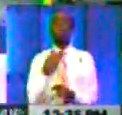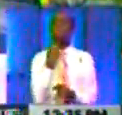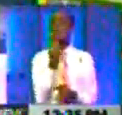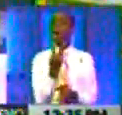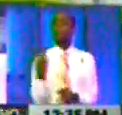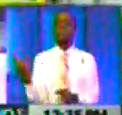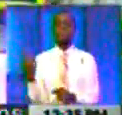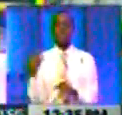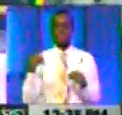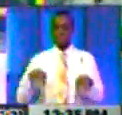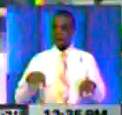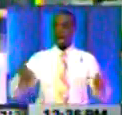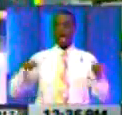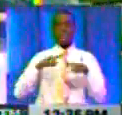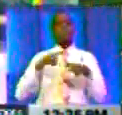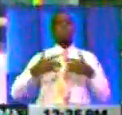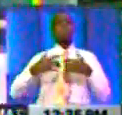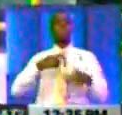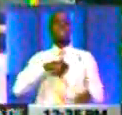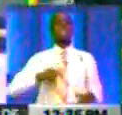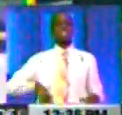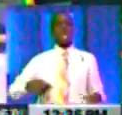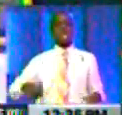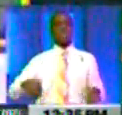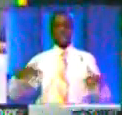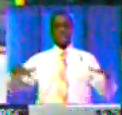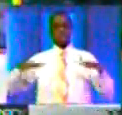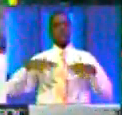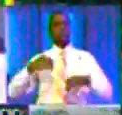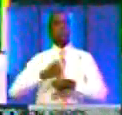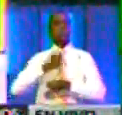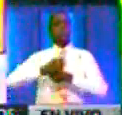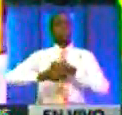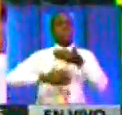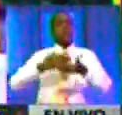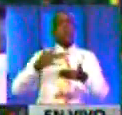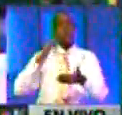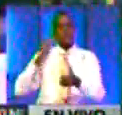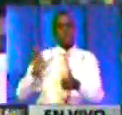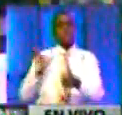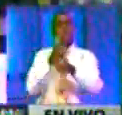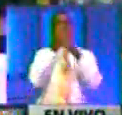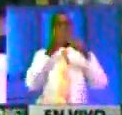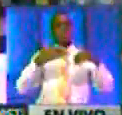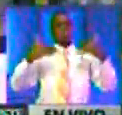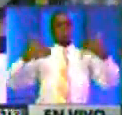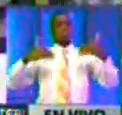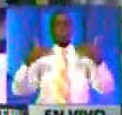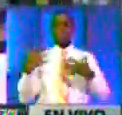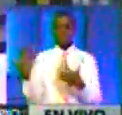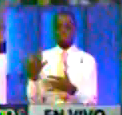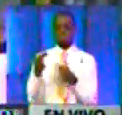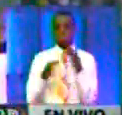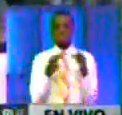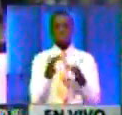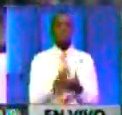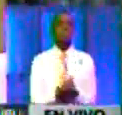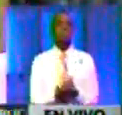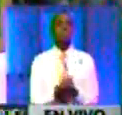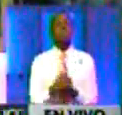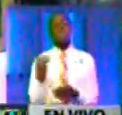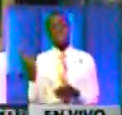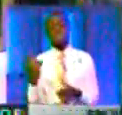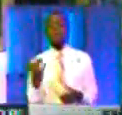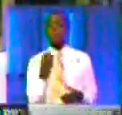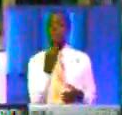presidente de Asoproco, para que también nos haga un comentario con respecto a este importante logro. Sí, tengan todos muy buenas tardes. Verdad que para mí es